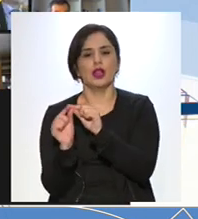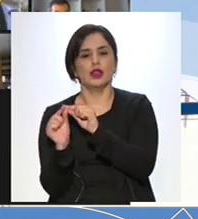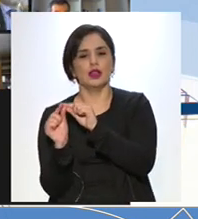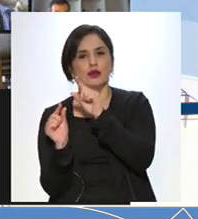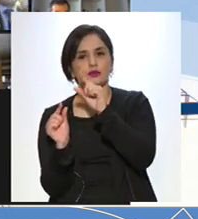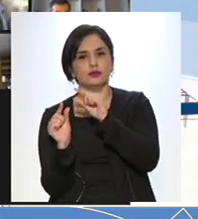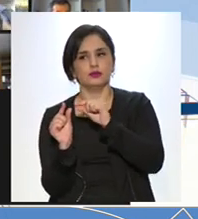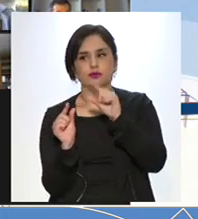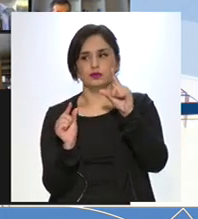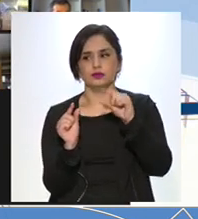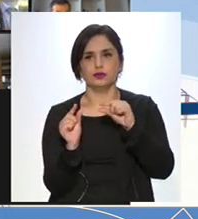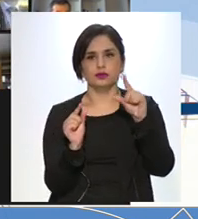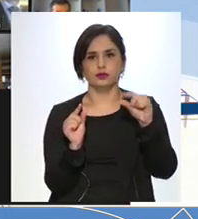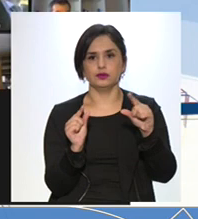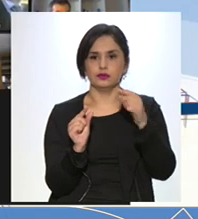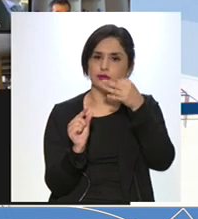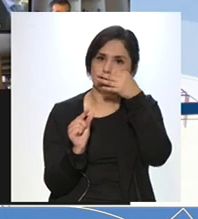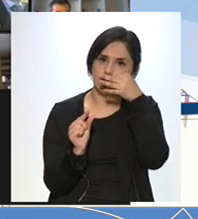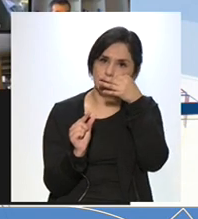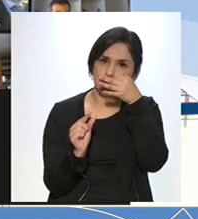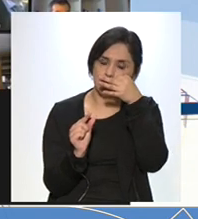continuación, se observa